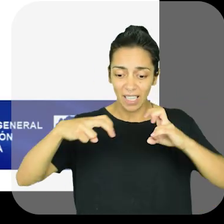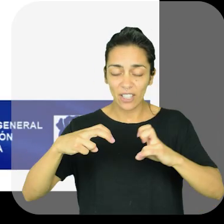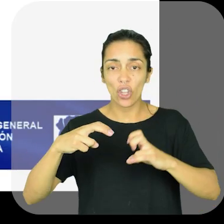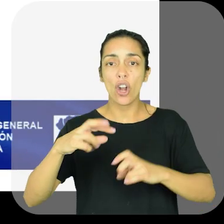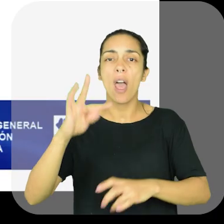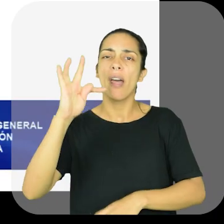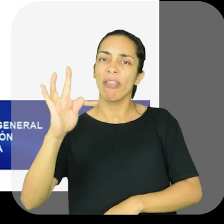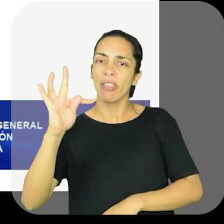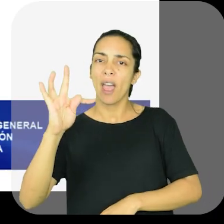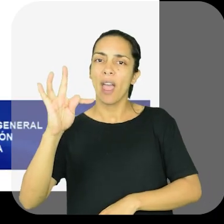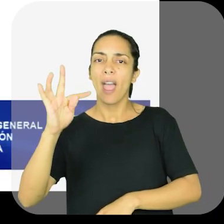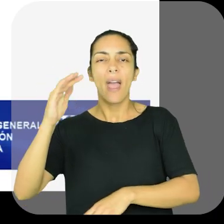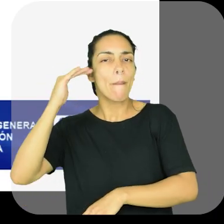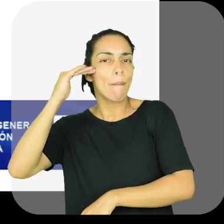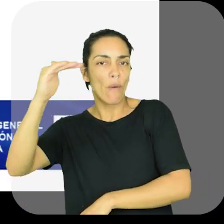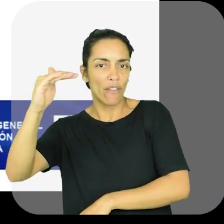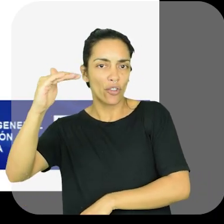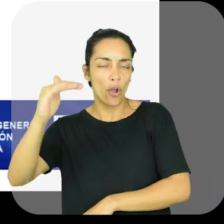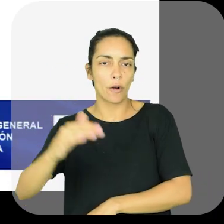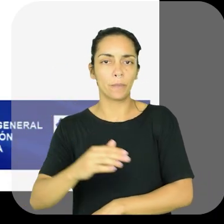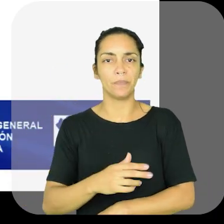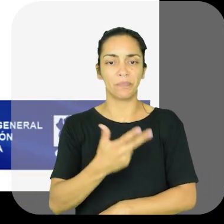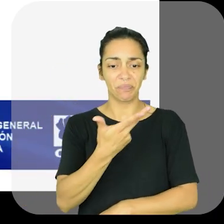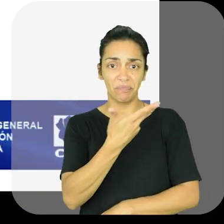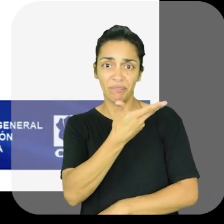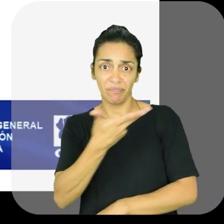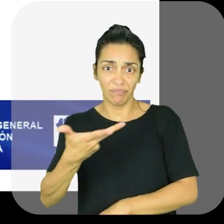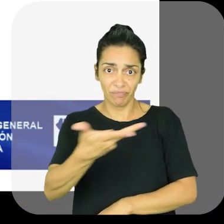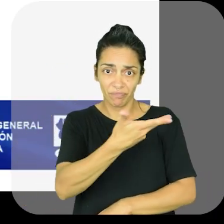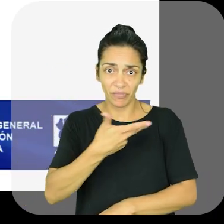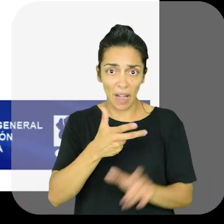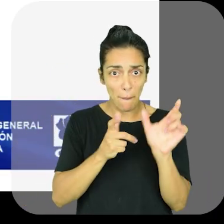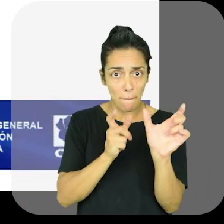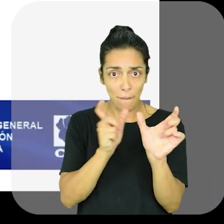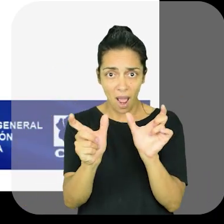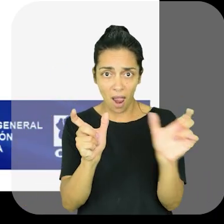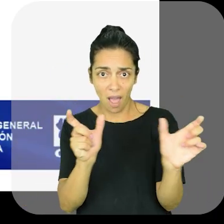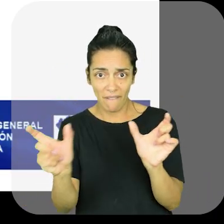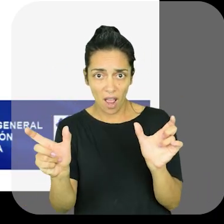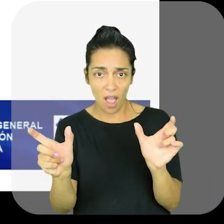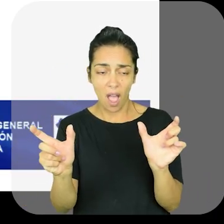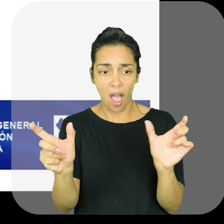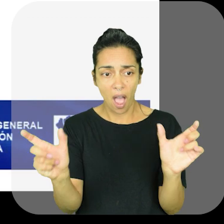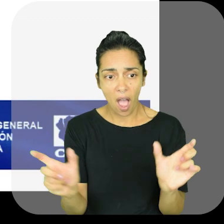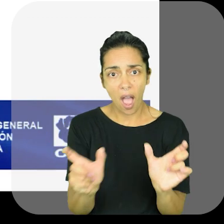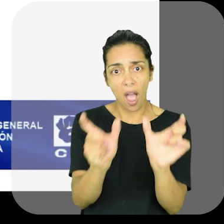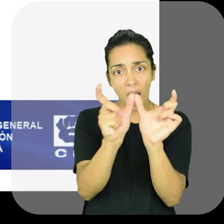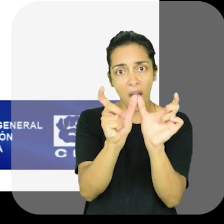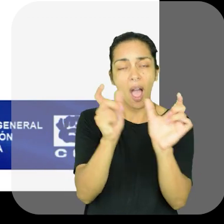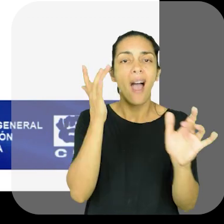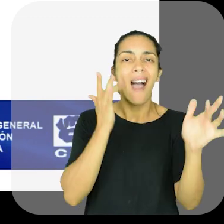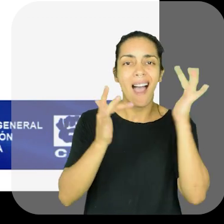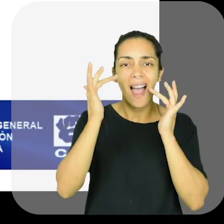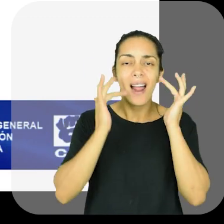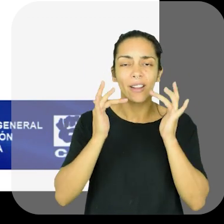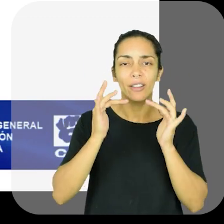de teacher o docencia. Entonces, es un juego de palabras que forman la palabra arte,